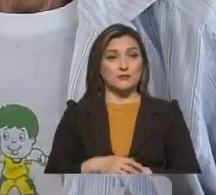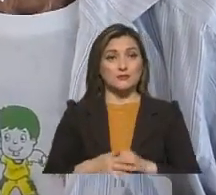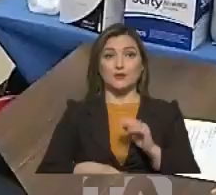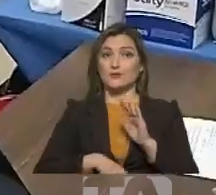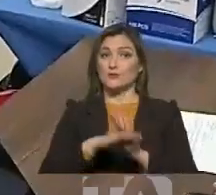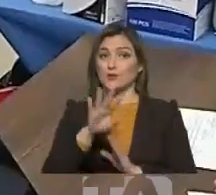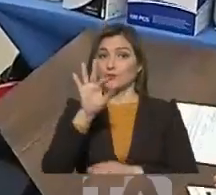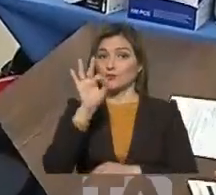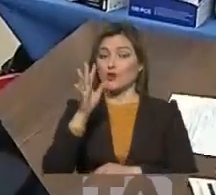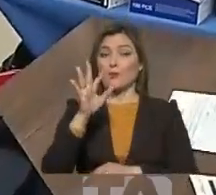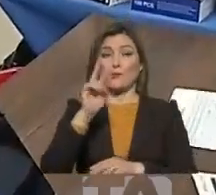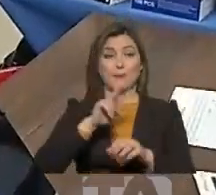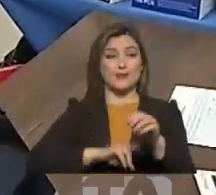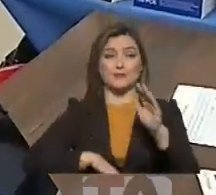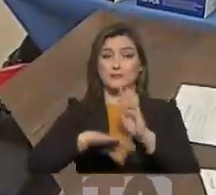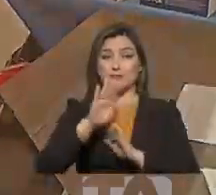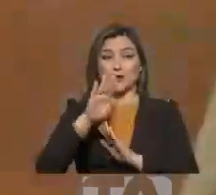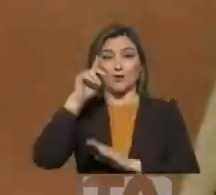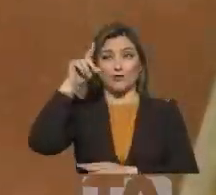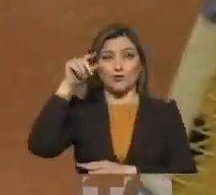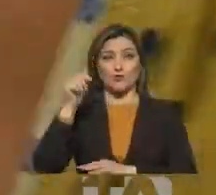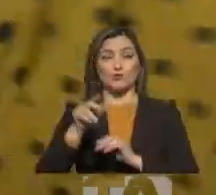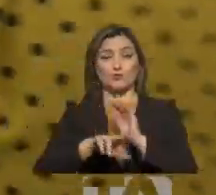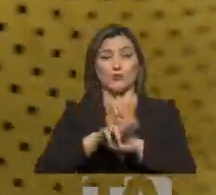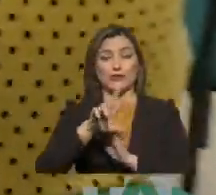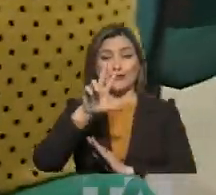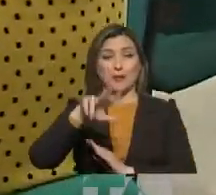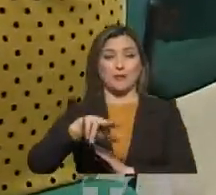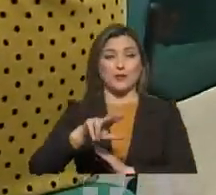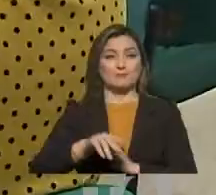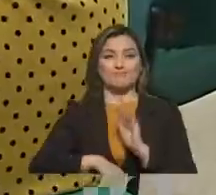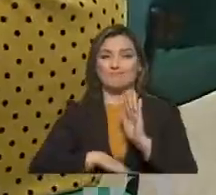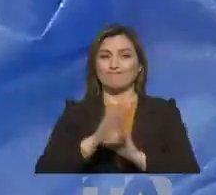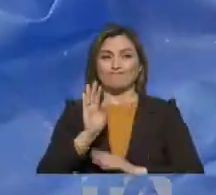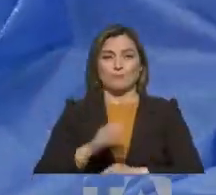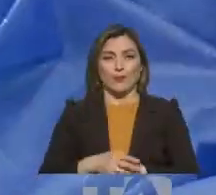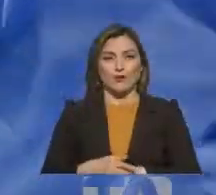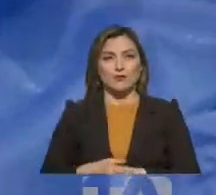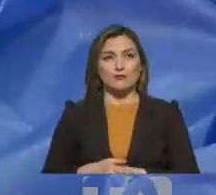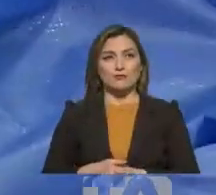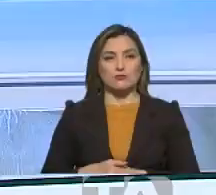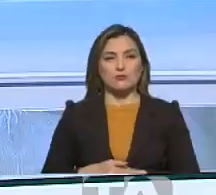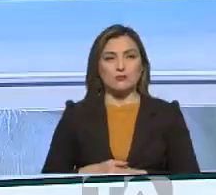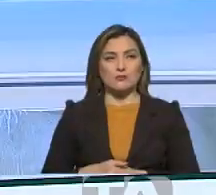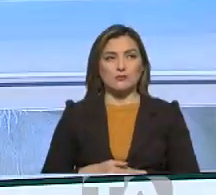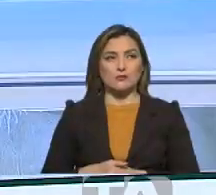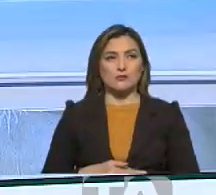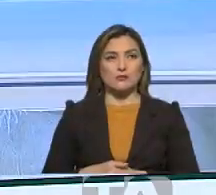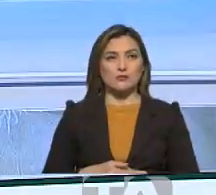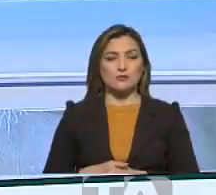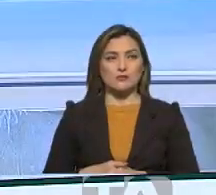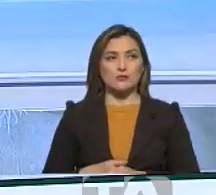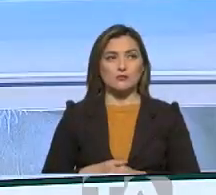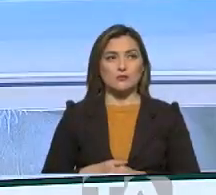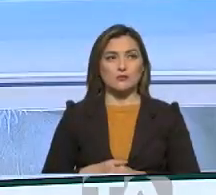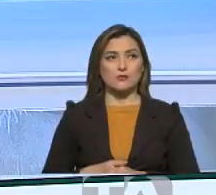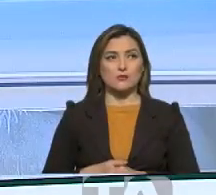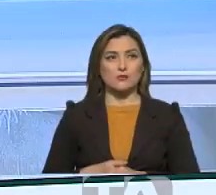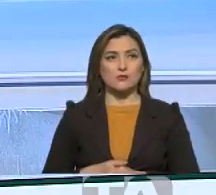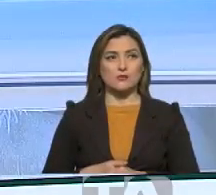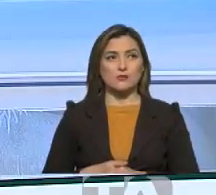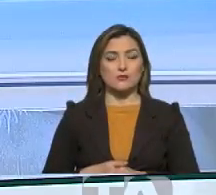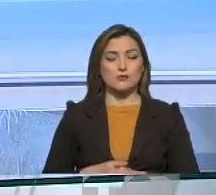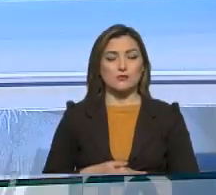de las que el gobierno actual ha logrado en más de tres meses de hallar a monroy 24 horas algunas localidades